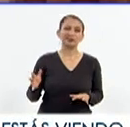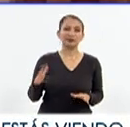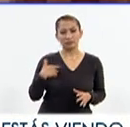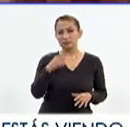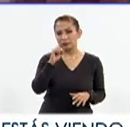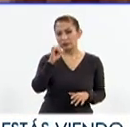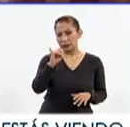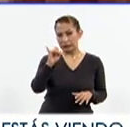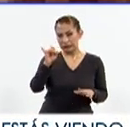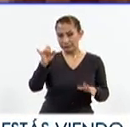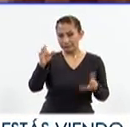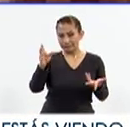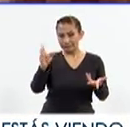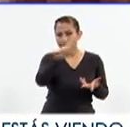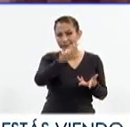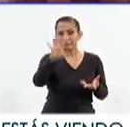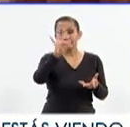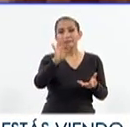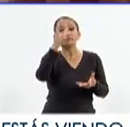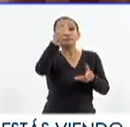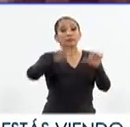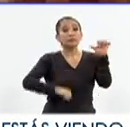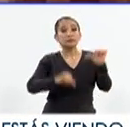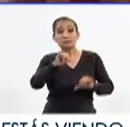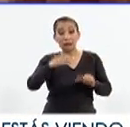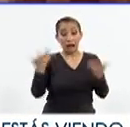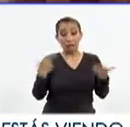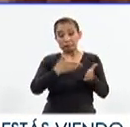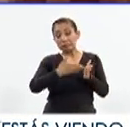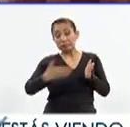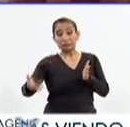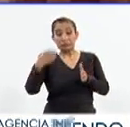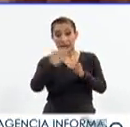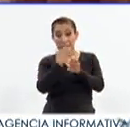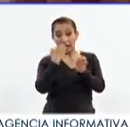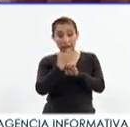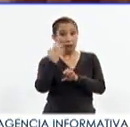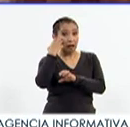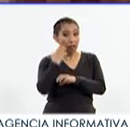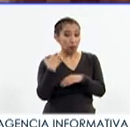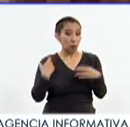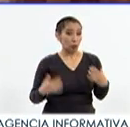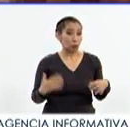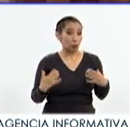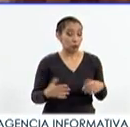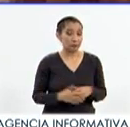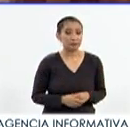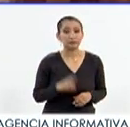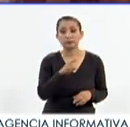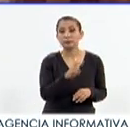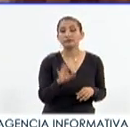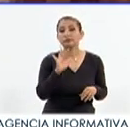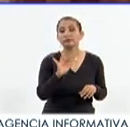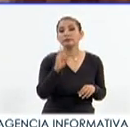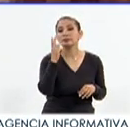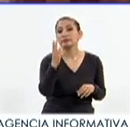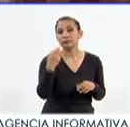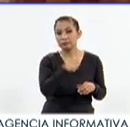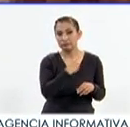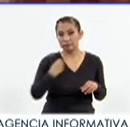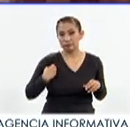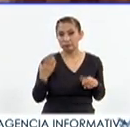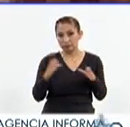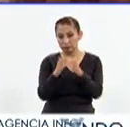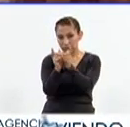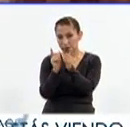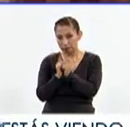Lo que sí es cierto, 141 actividades realizadas de parte del Estado de Nuevo León, 253 integrantes